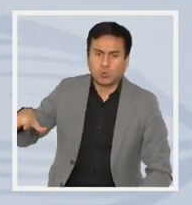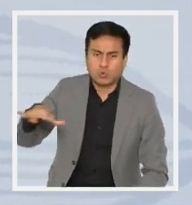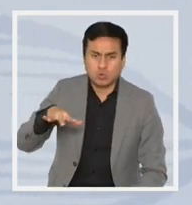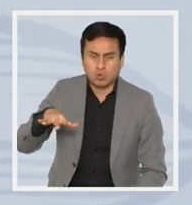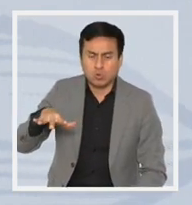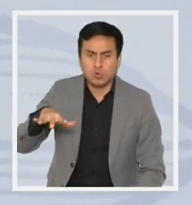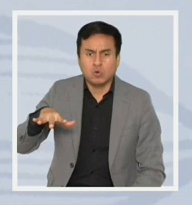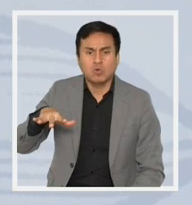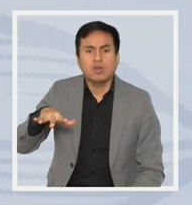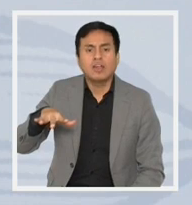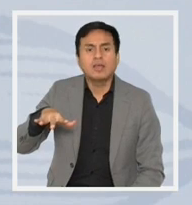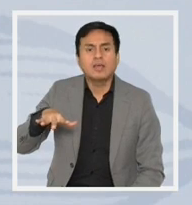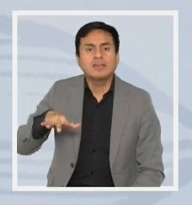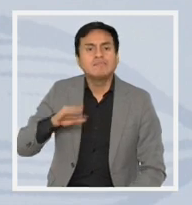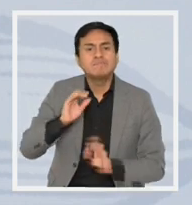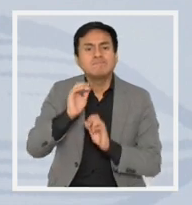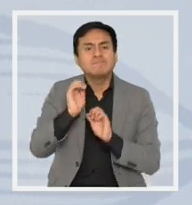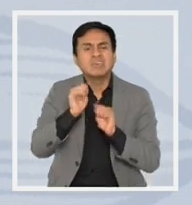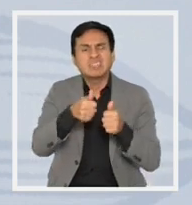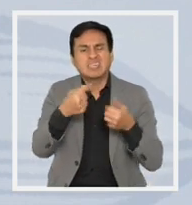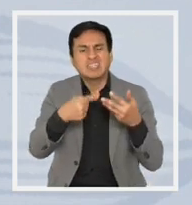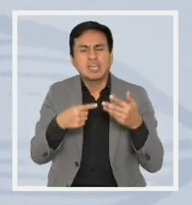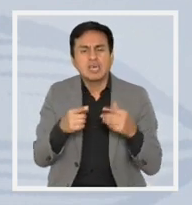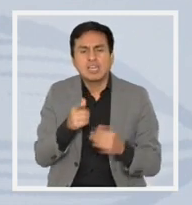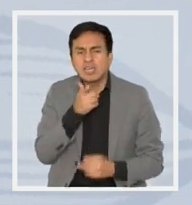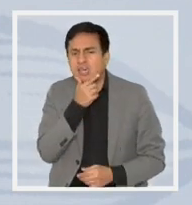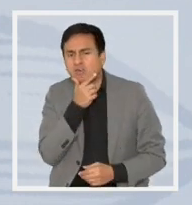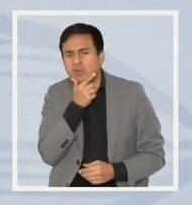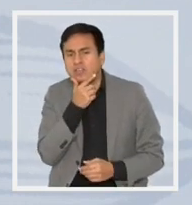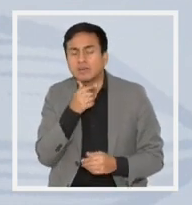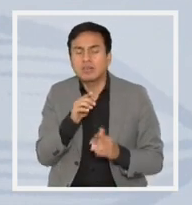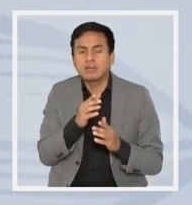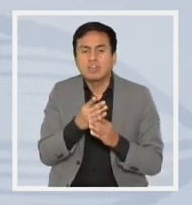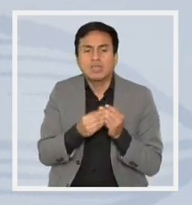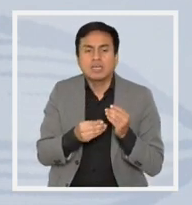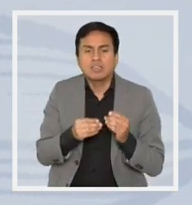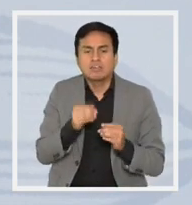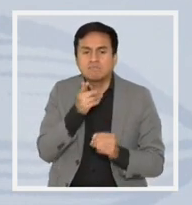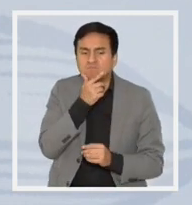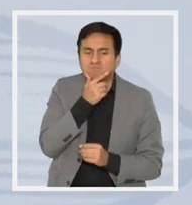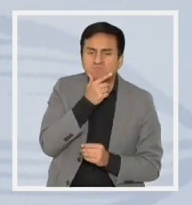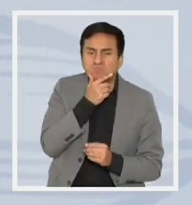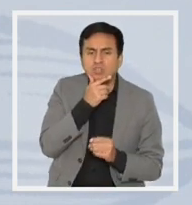de vencer legítimas desconfianzas, de superar el escepticismo,